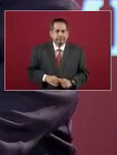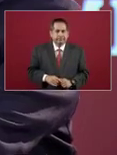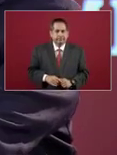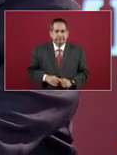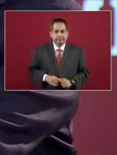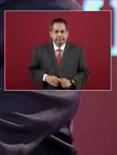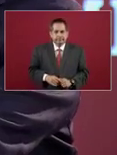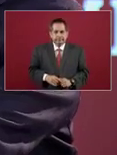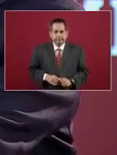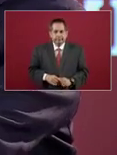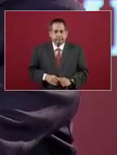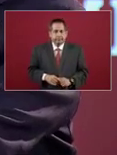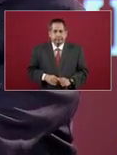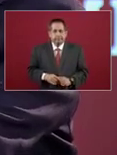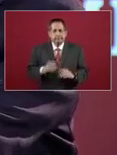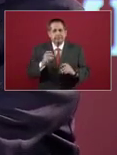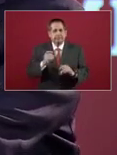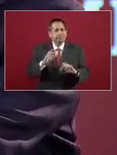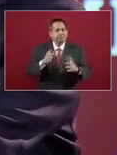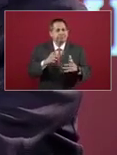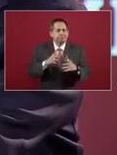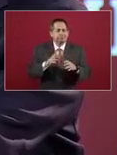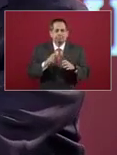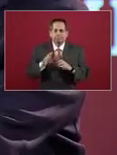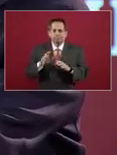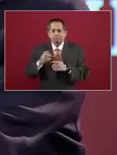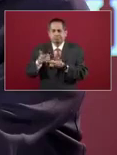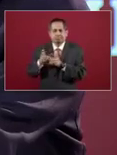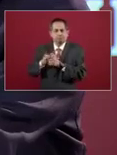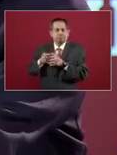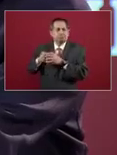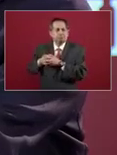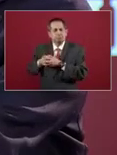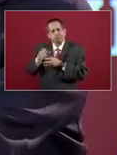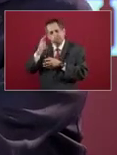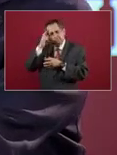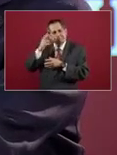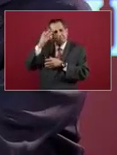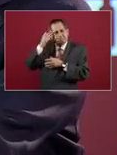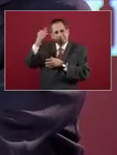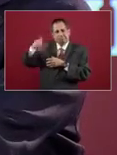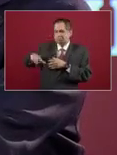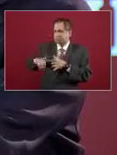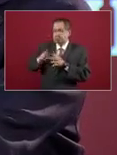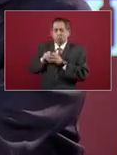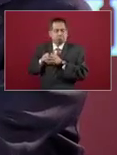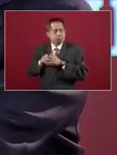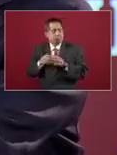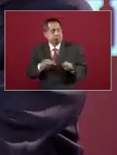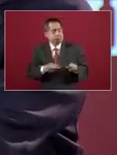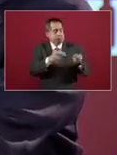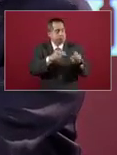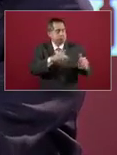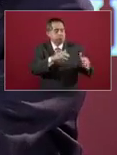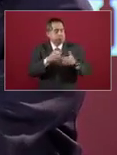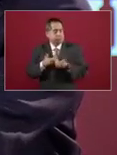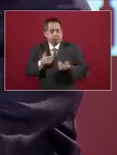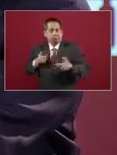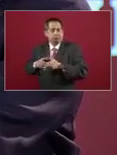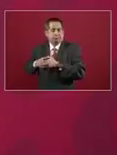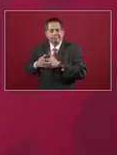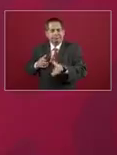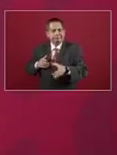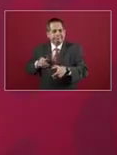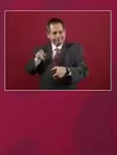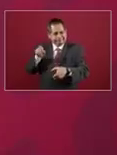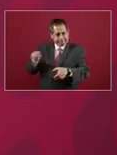Como el conservadurismo en la época neoliberal manejó mucho de que el problema